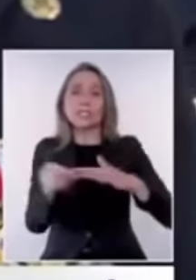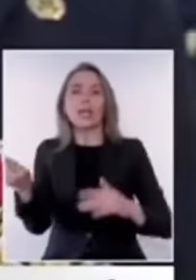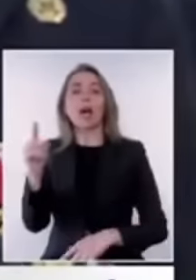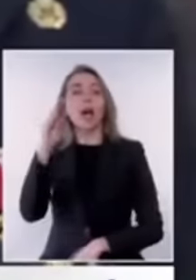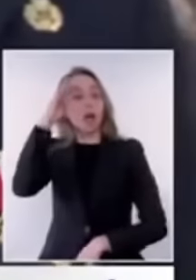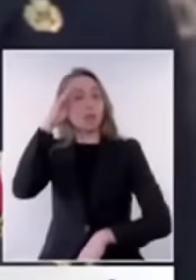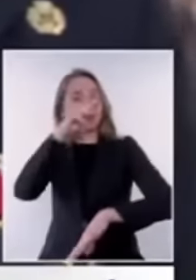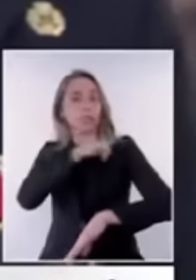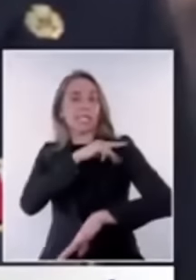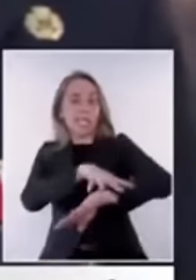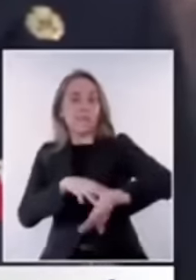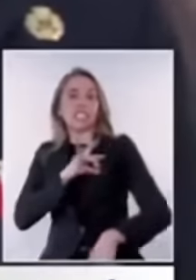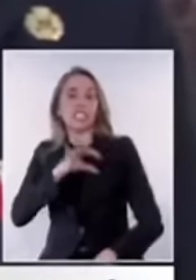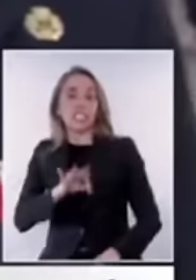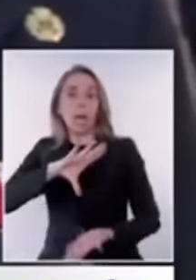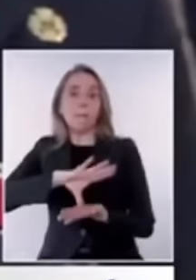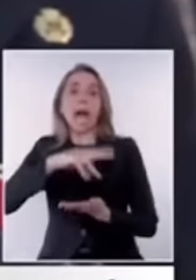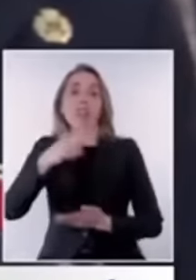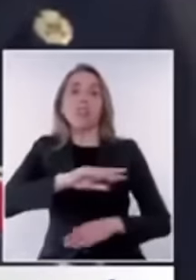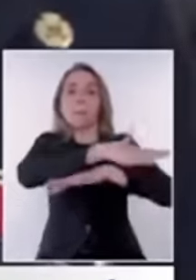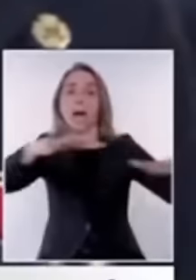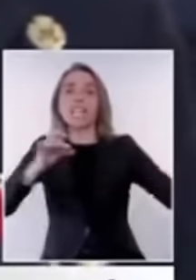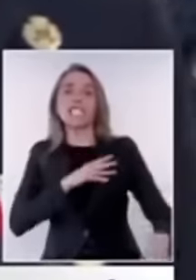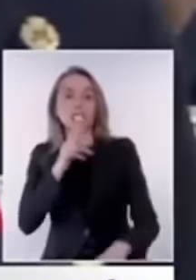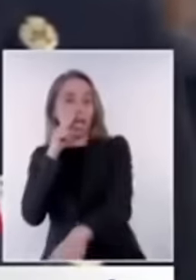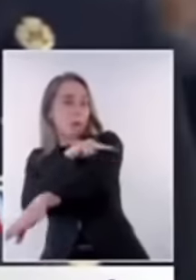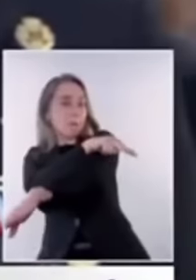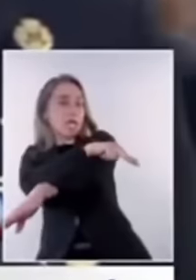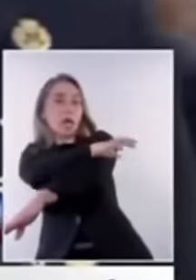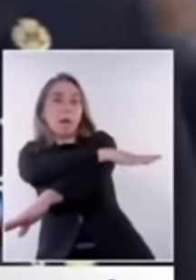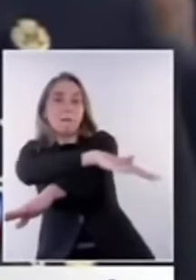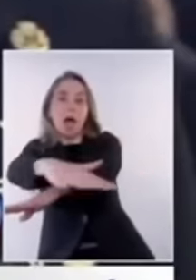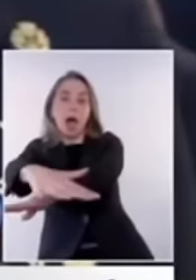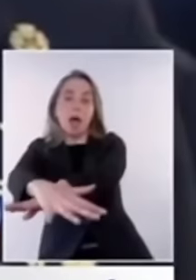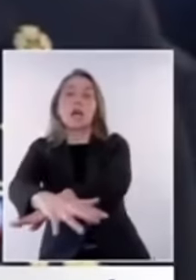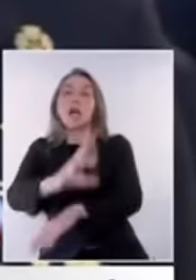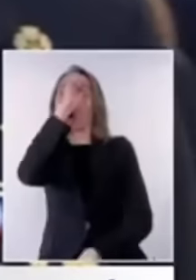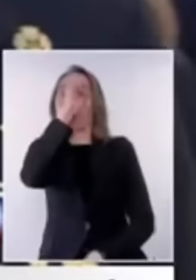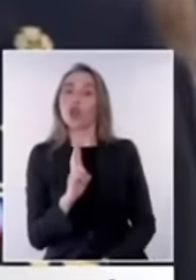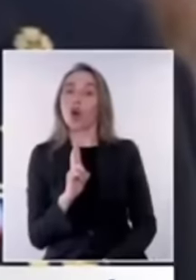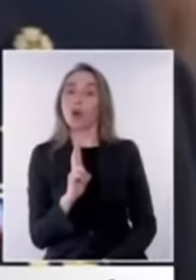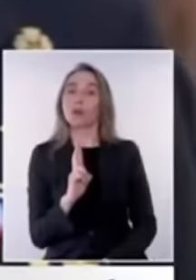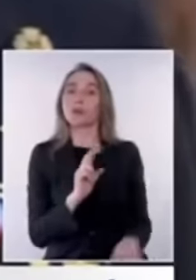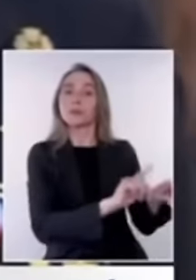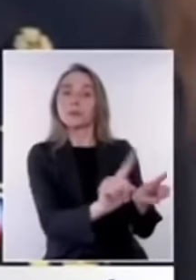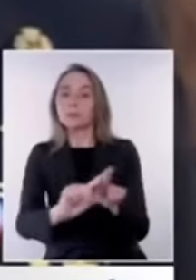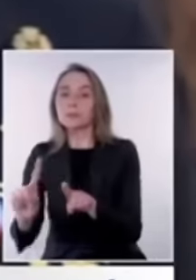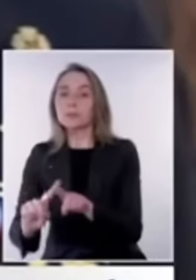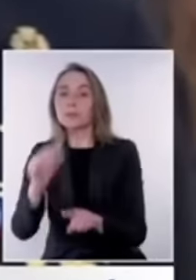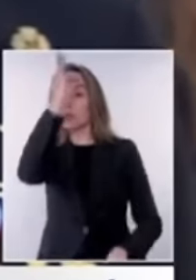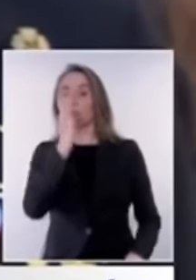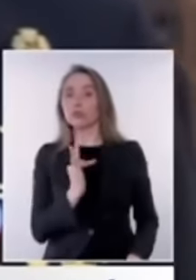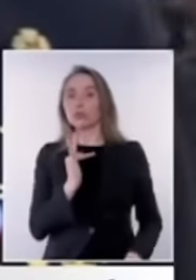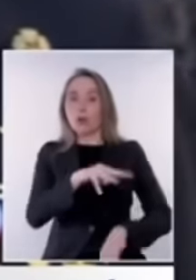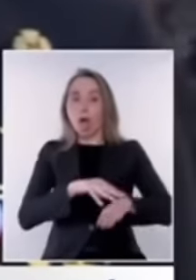en jefe, Chile es un país marítimo. Chile es un país que mira al mar. Tal cual. Por tanto, el rol que cumplen los diferentes efectivos